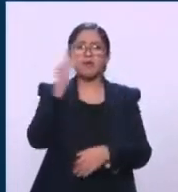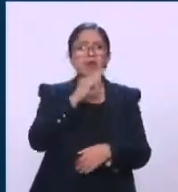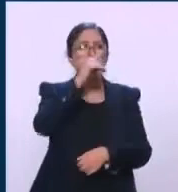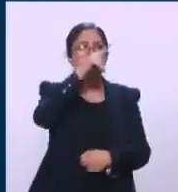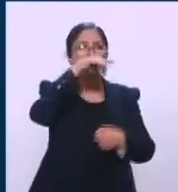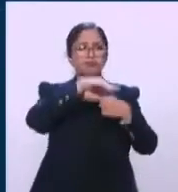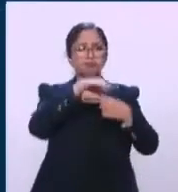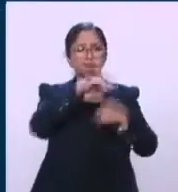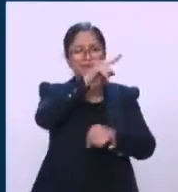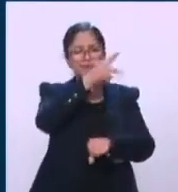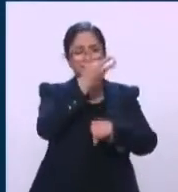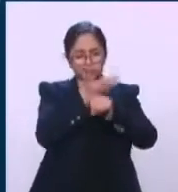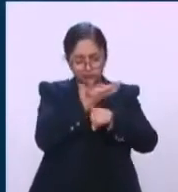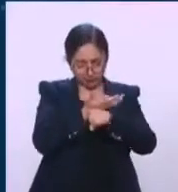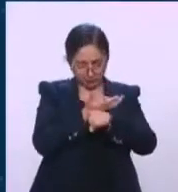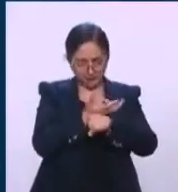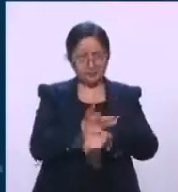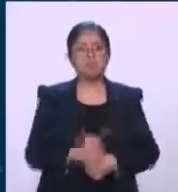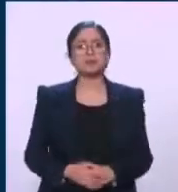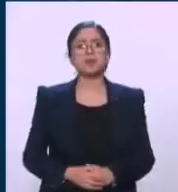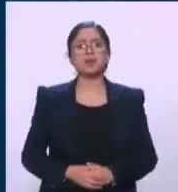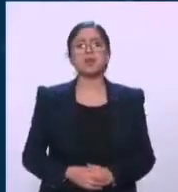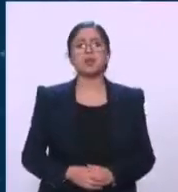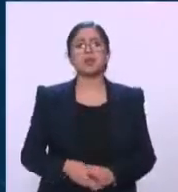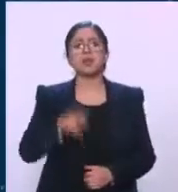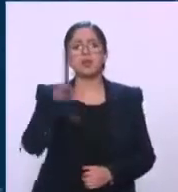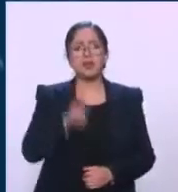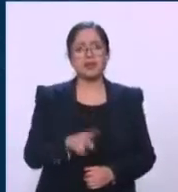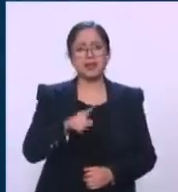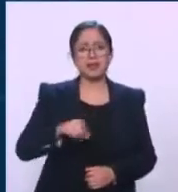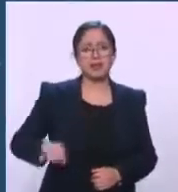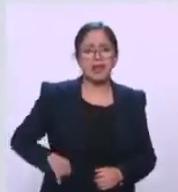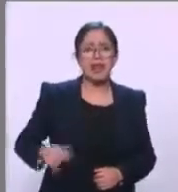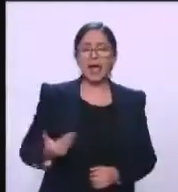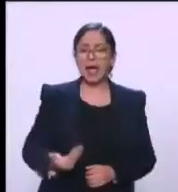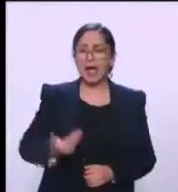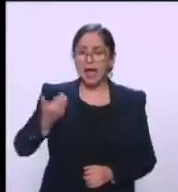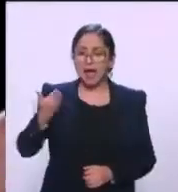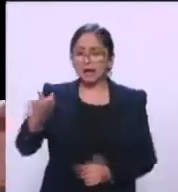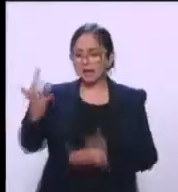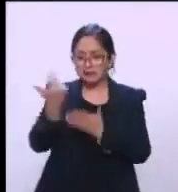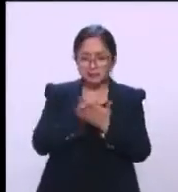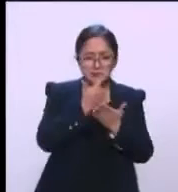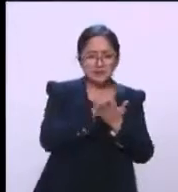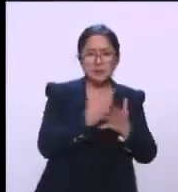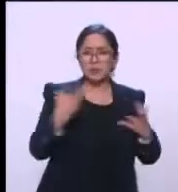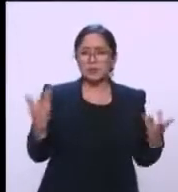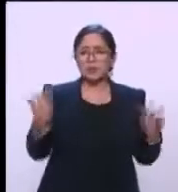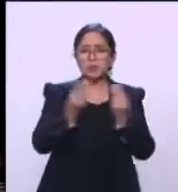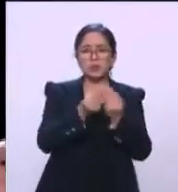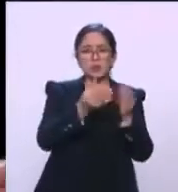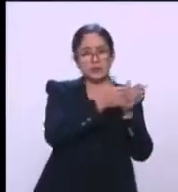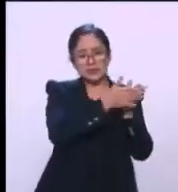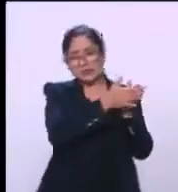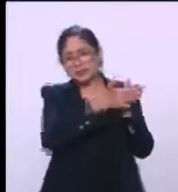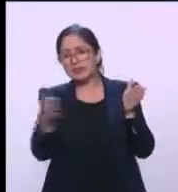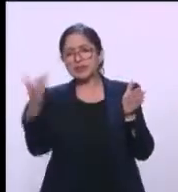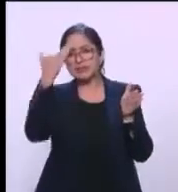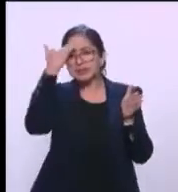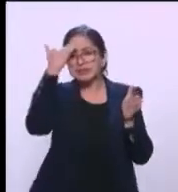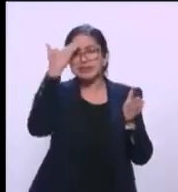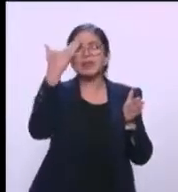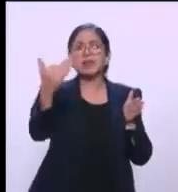Estados Unidos tenemos, algo muy interesante. Antes de que fuera la elección, durante toda la campaña, incluso durante